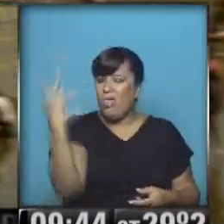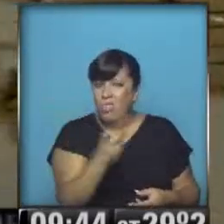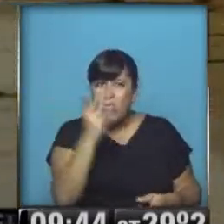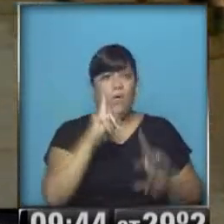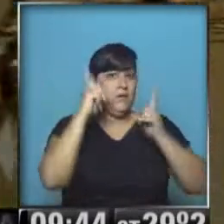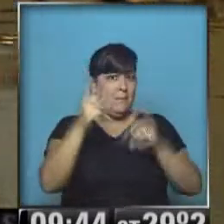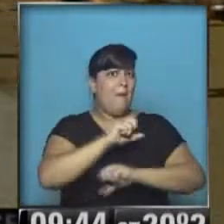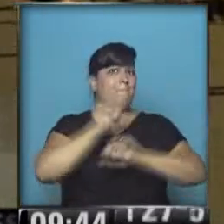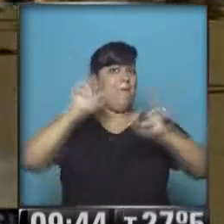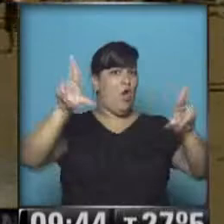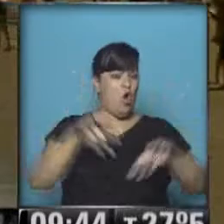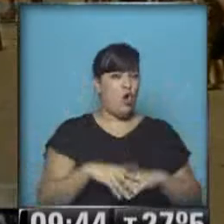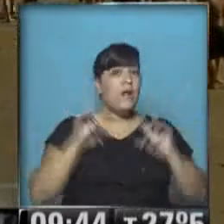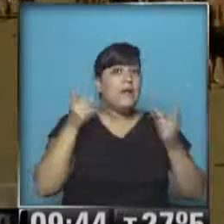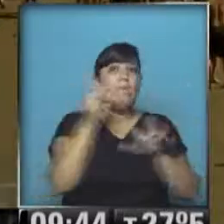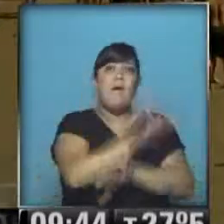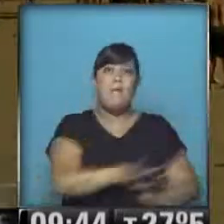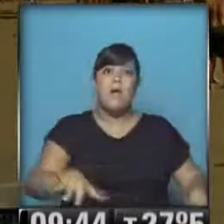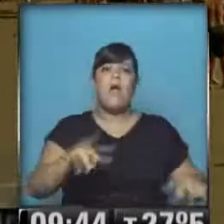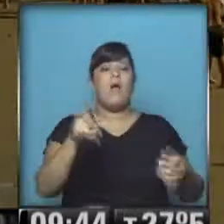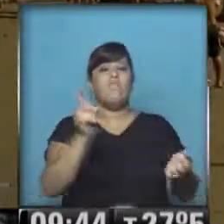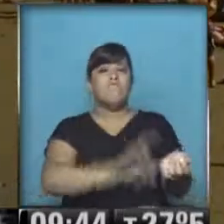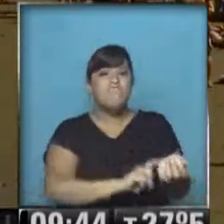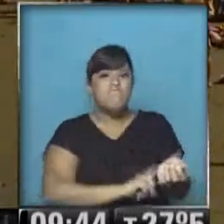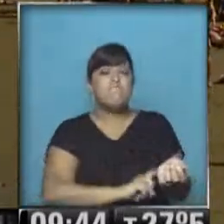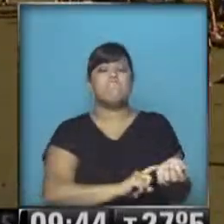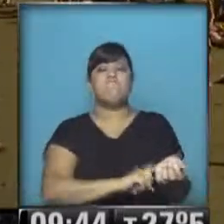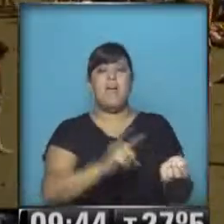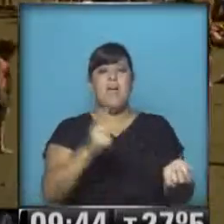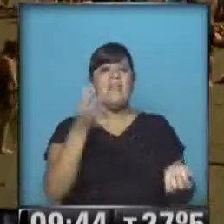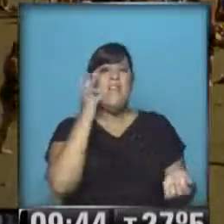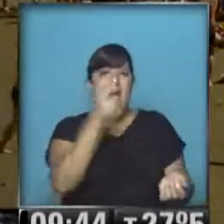y que aparecen chicos con diabetes tipo 2, que era la diabetes típica del adulto.